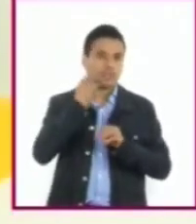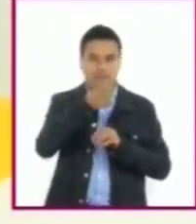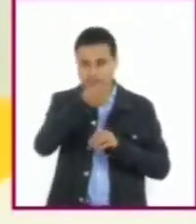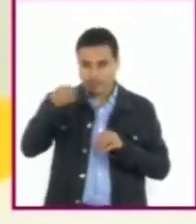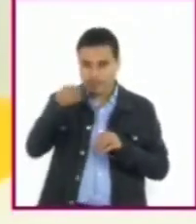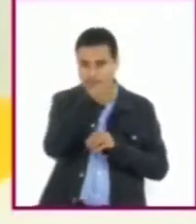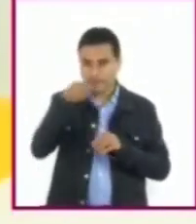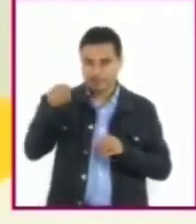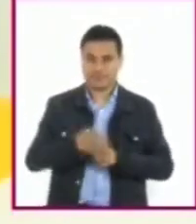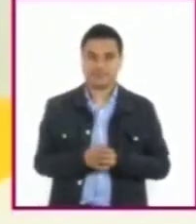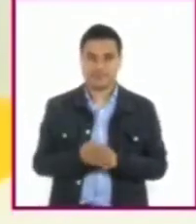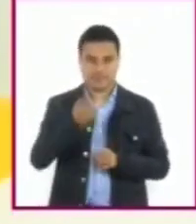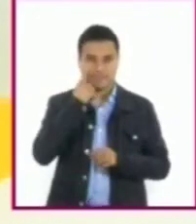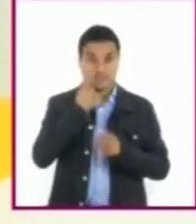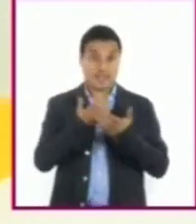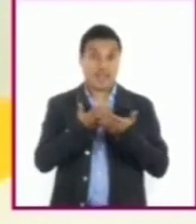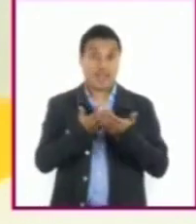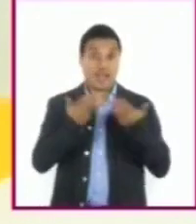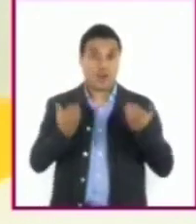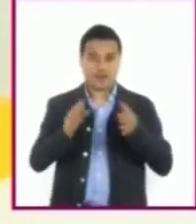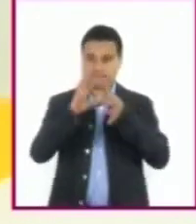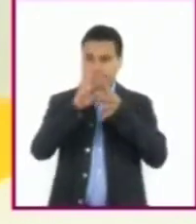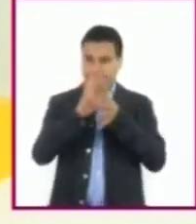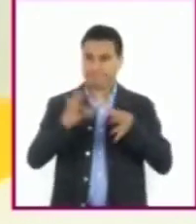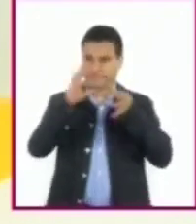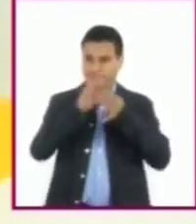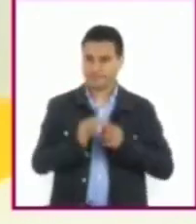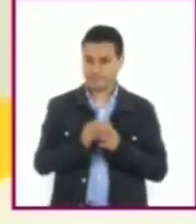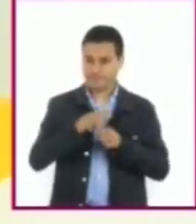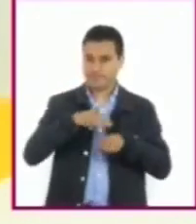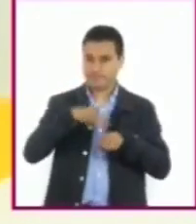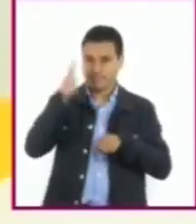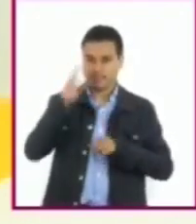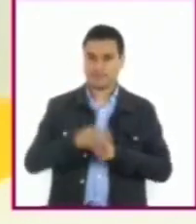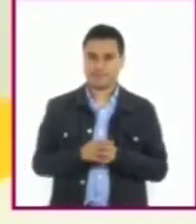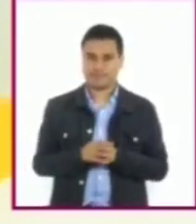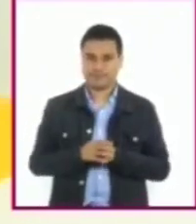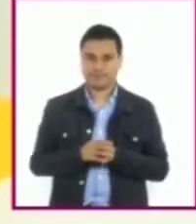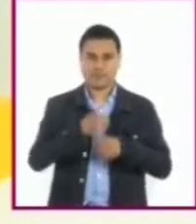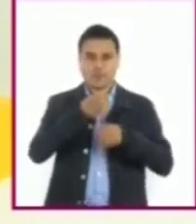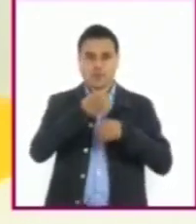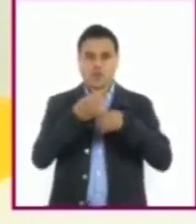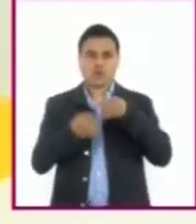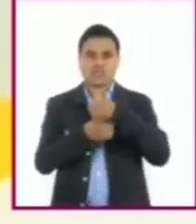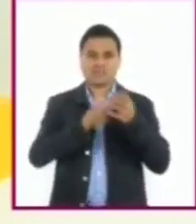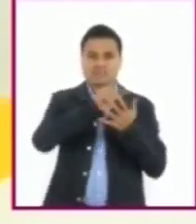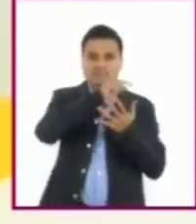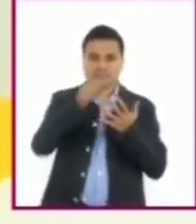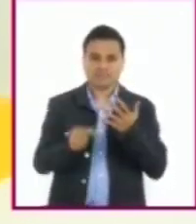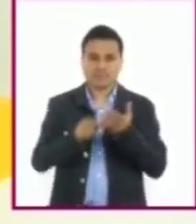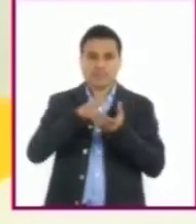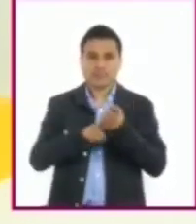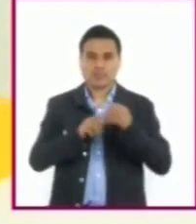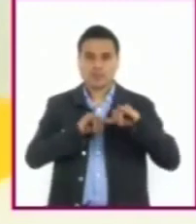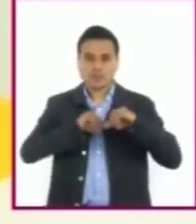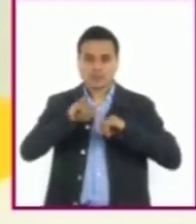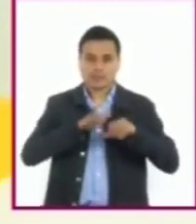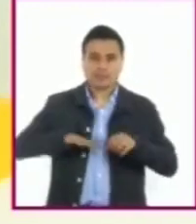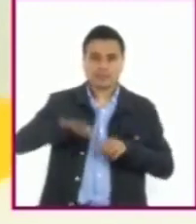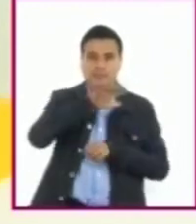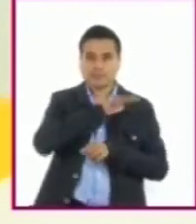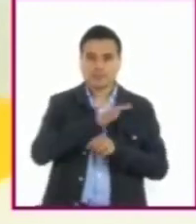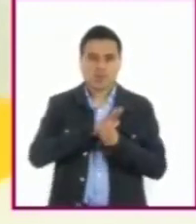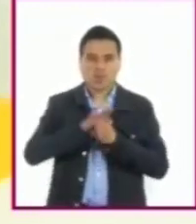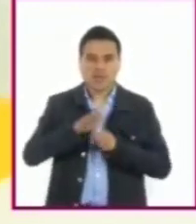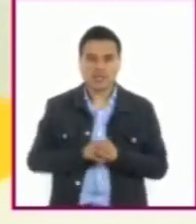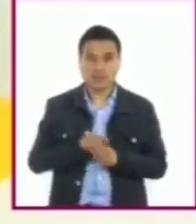Ahora vamos a detenernos a explicar con mayor amplitud cuáles son los componentes del espacio geográfico, por si hasta este